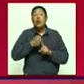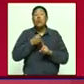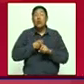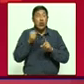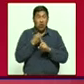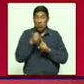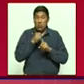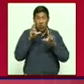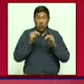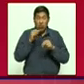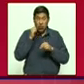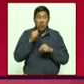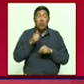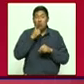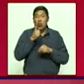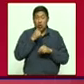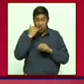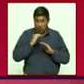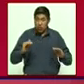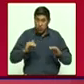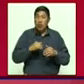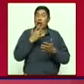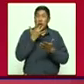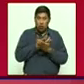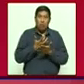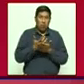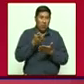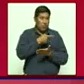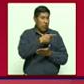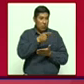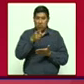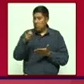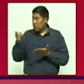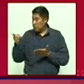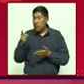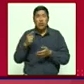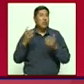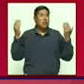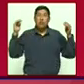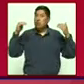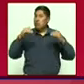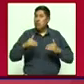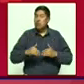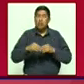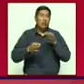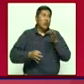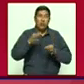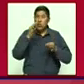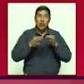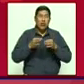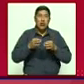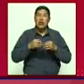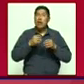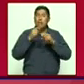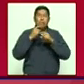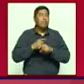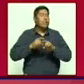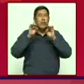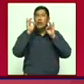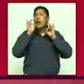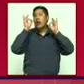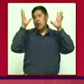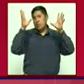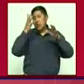violencia hacia las mujeres y los niños. Además, evidencian que la crisis de la justicia en Bolivia es terminal por su grado de subordinación